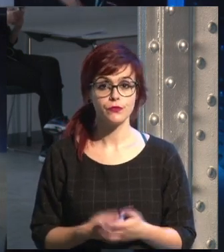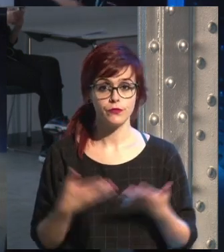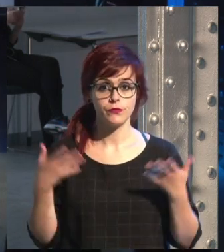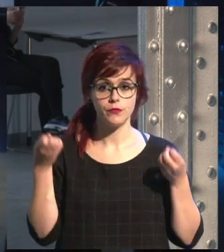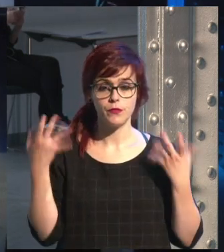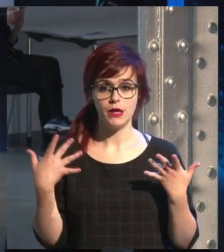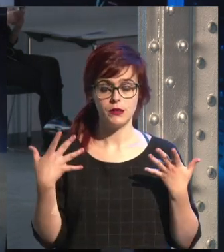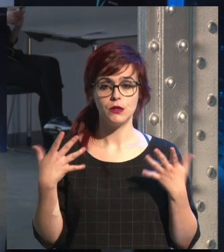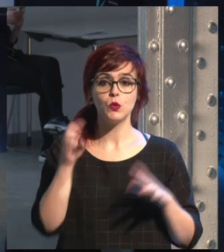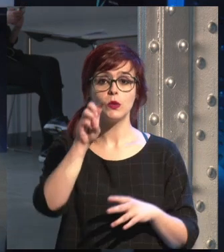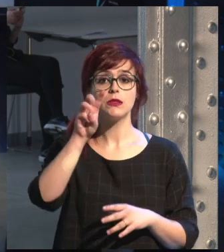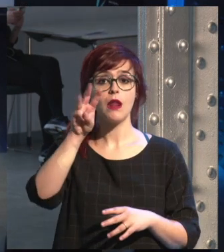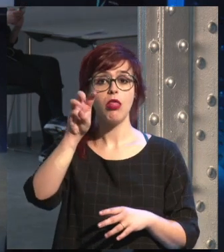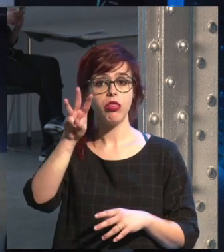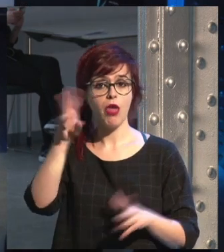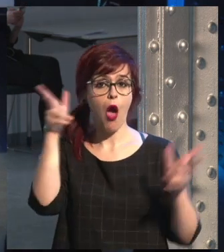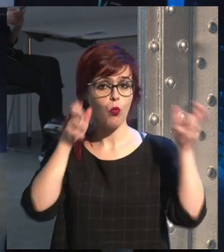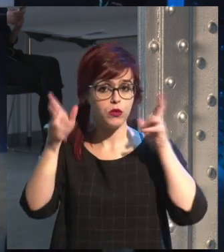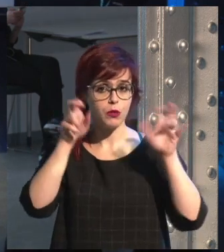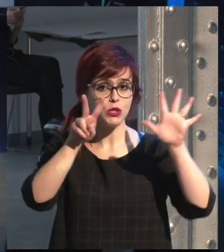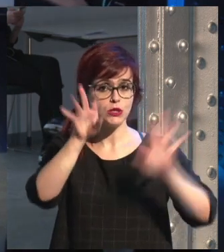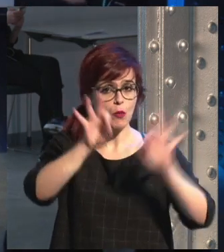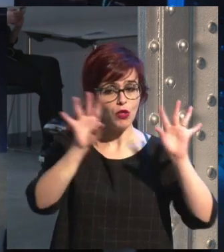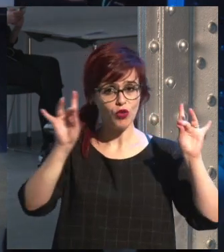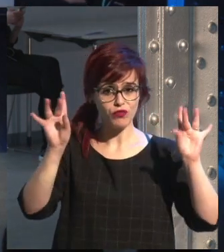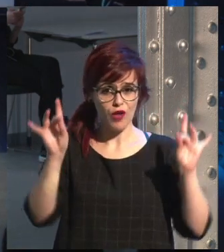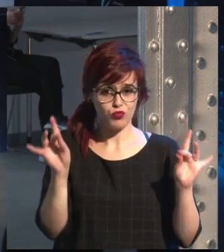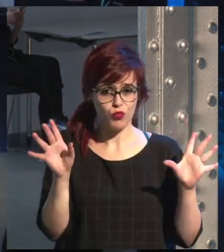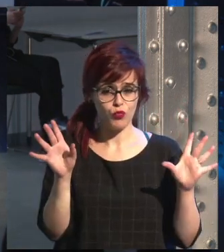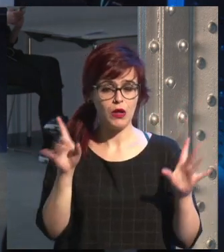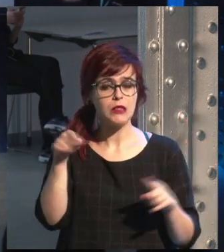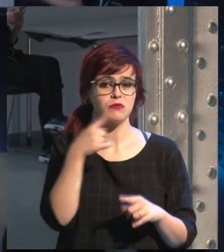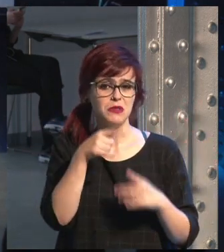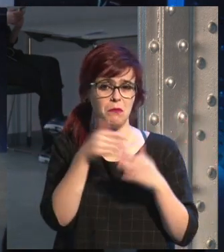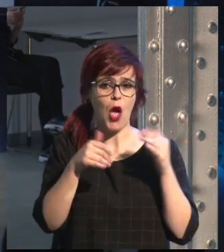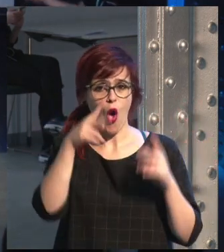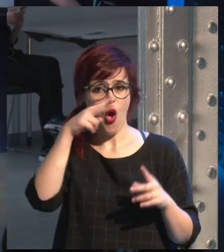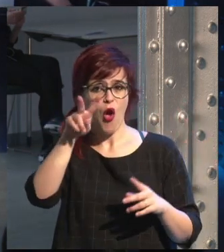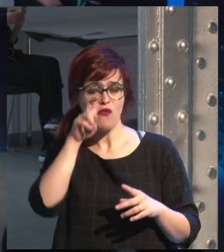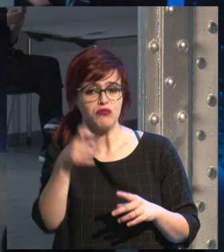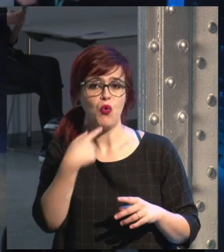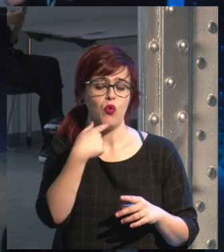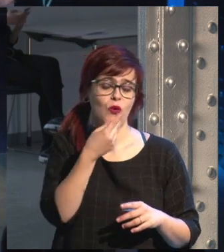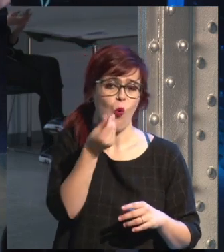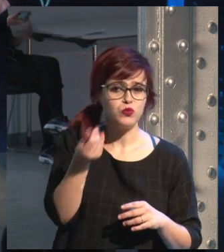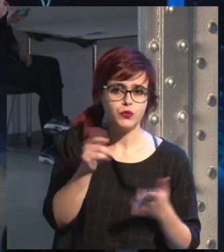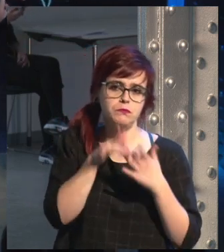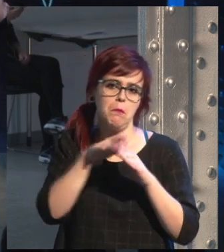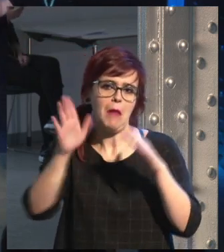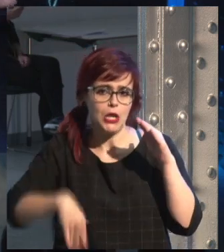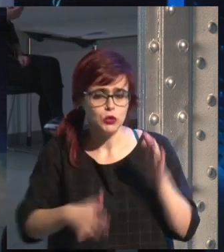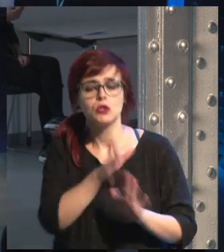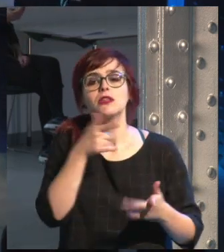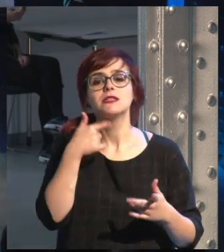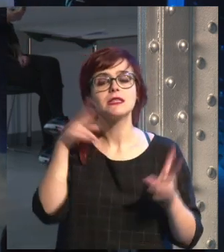Vale, un 13% auditivo, 7% tacto y ya muy menores el olfato y el gusto. Con lo cual, yo cuando creo una